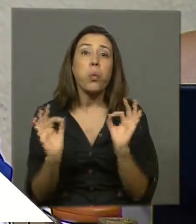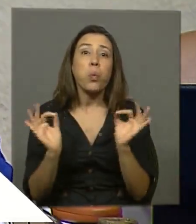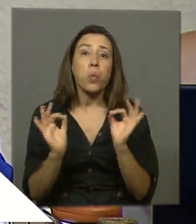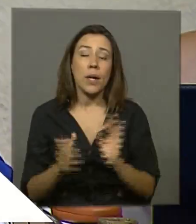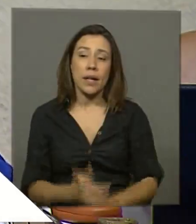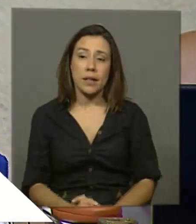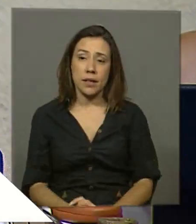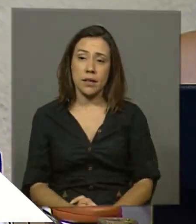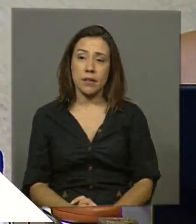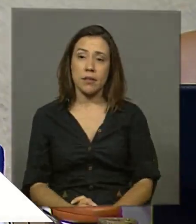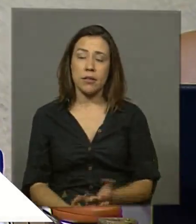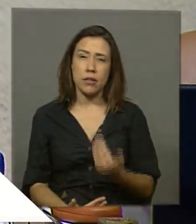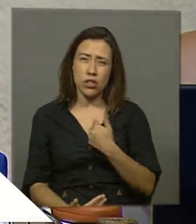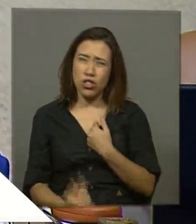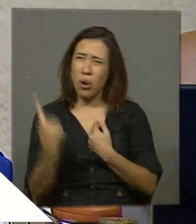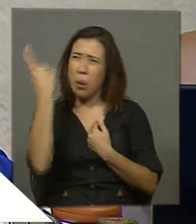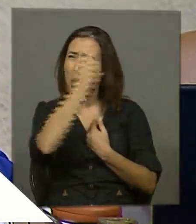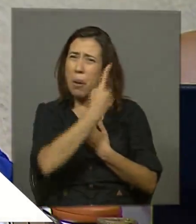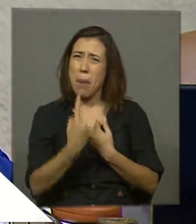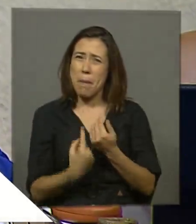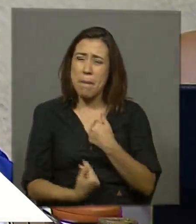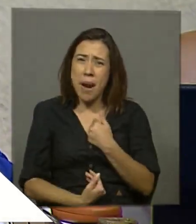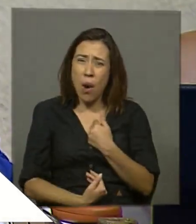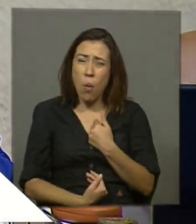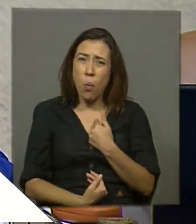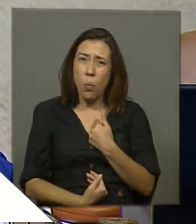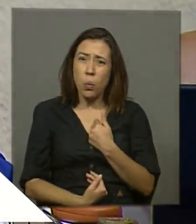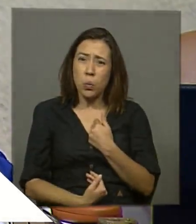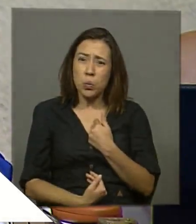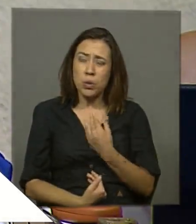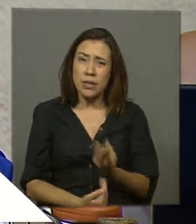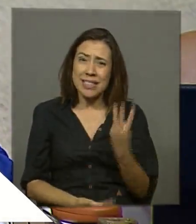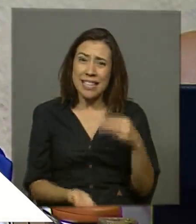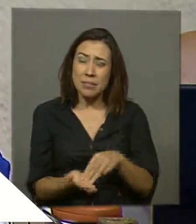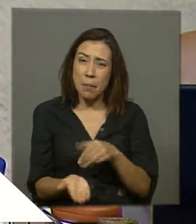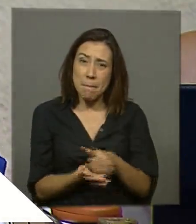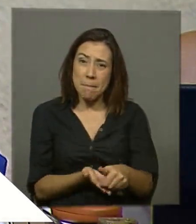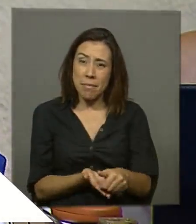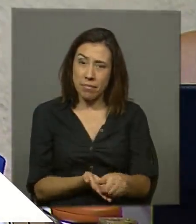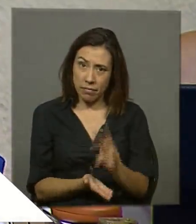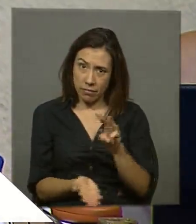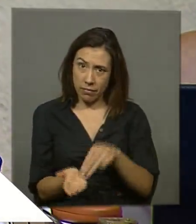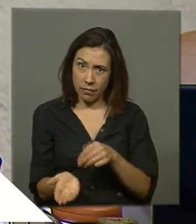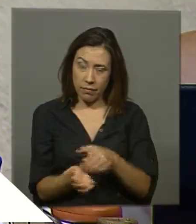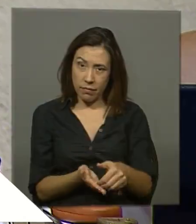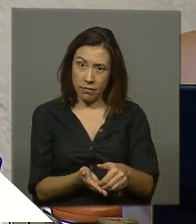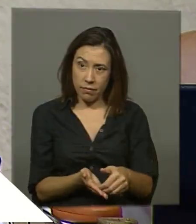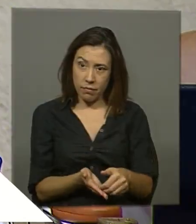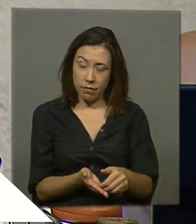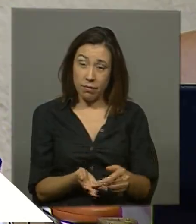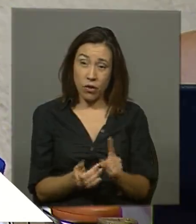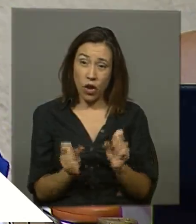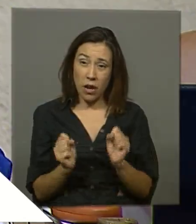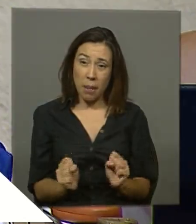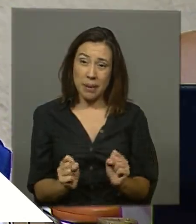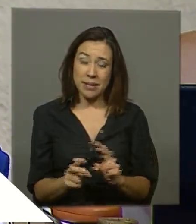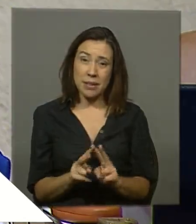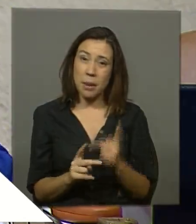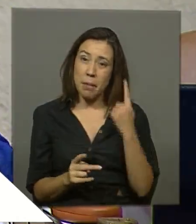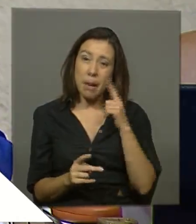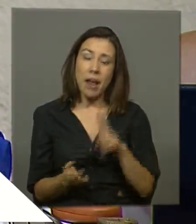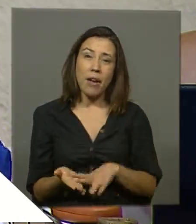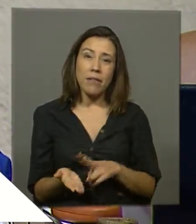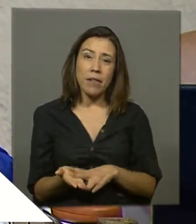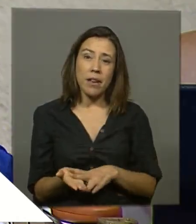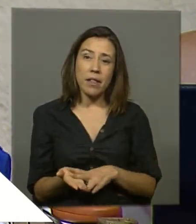urgente Yo me pregunto son 3000 millones 3000 millones que no hemos sido capaces de hacer para tener de